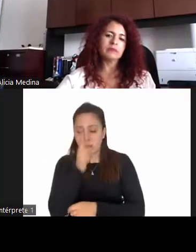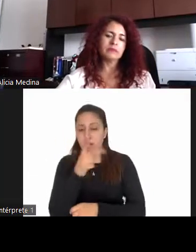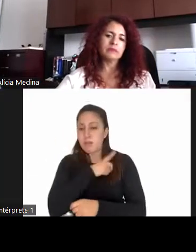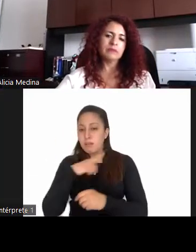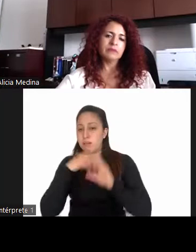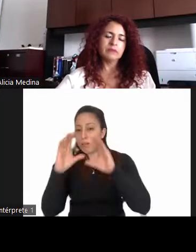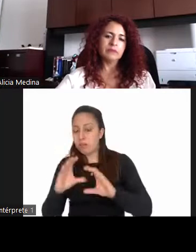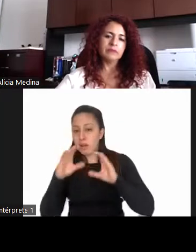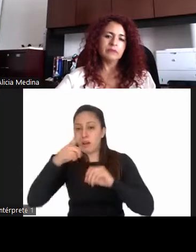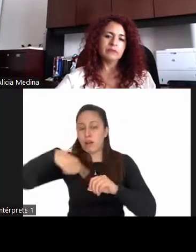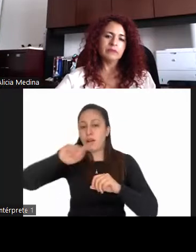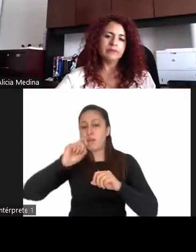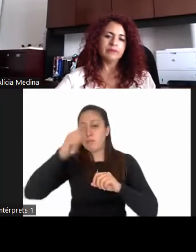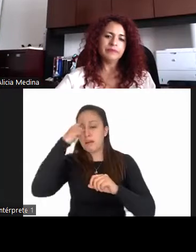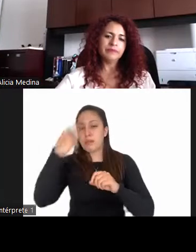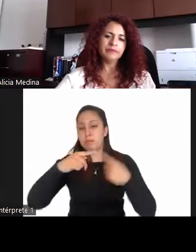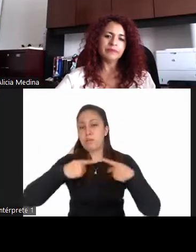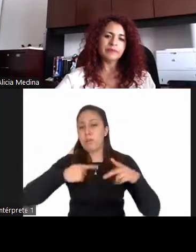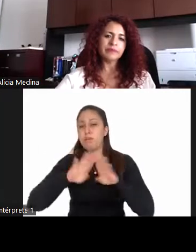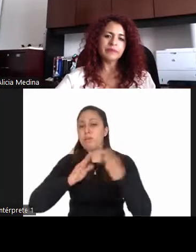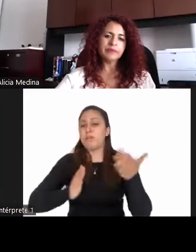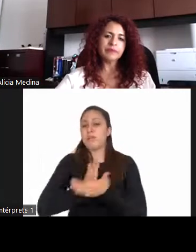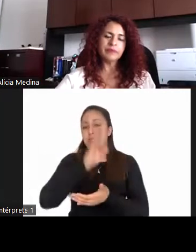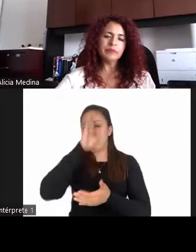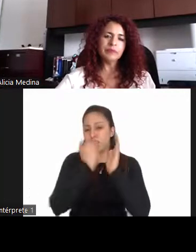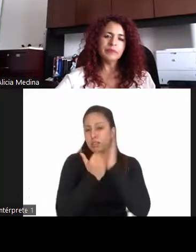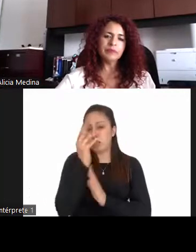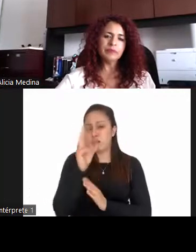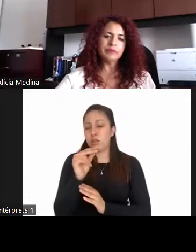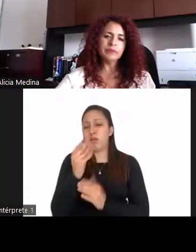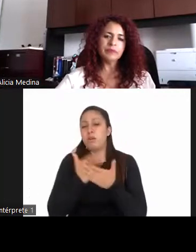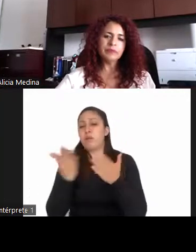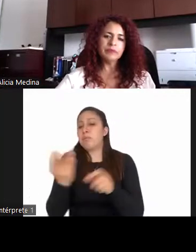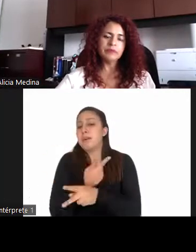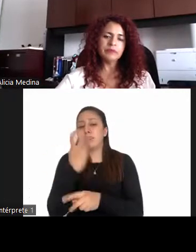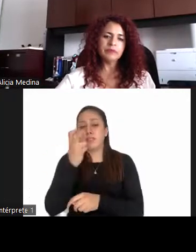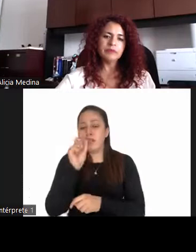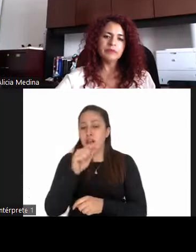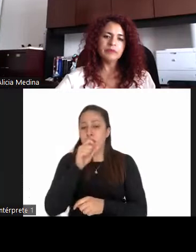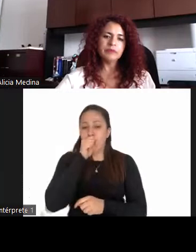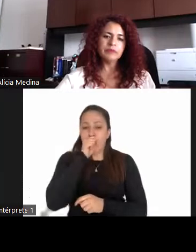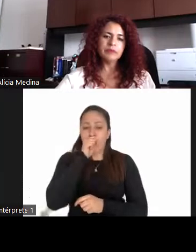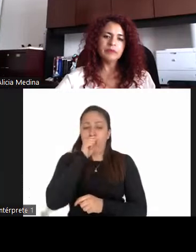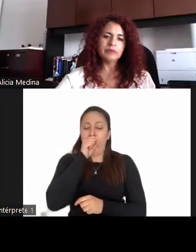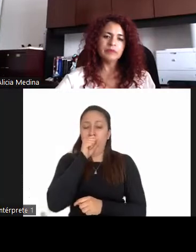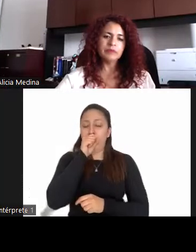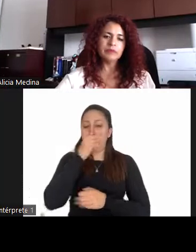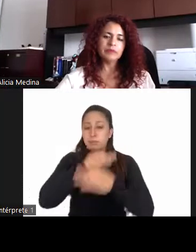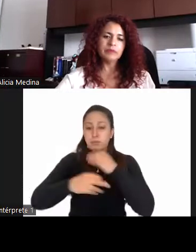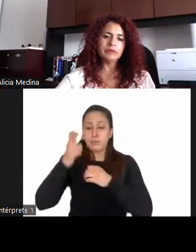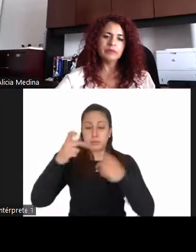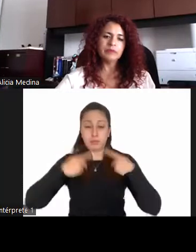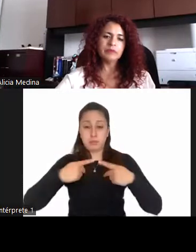reglas. Creo que podríamos darle salida a algo que además es una realidad, porque todas las candidatas y candidatos se